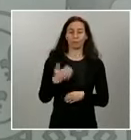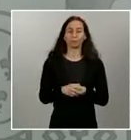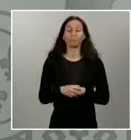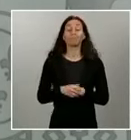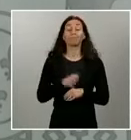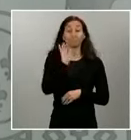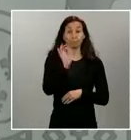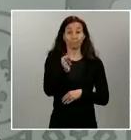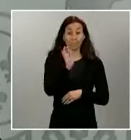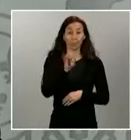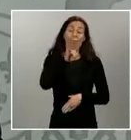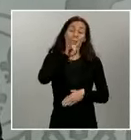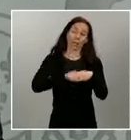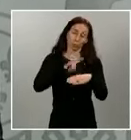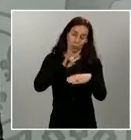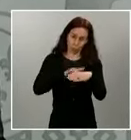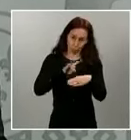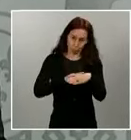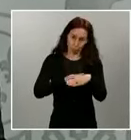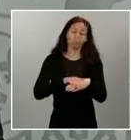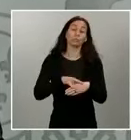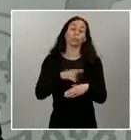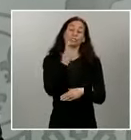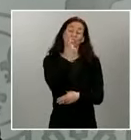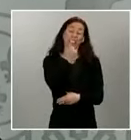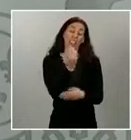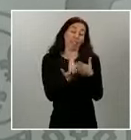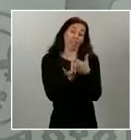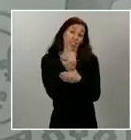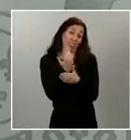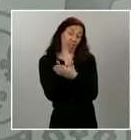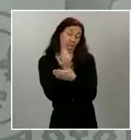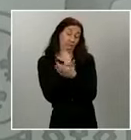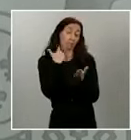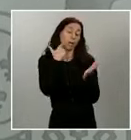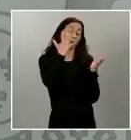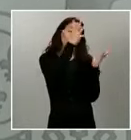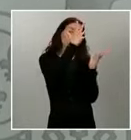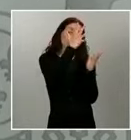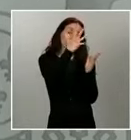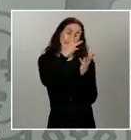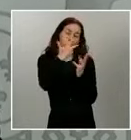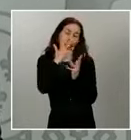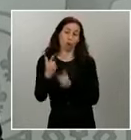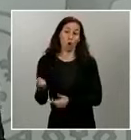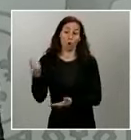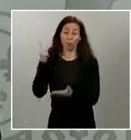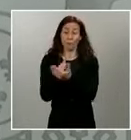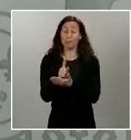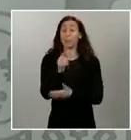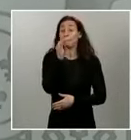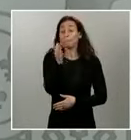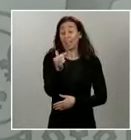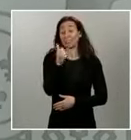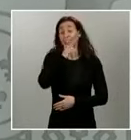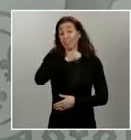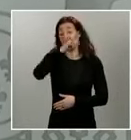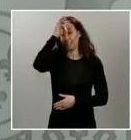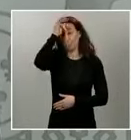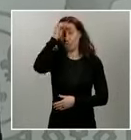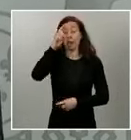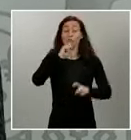lunes y que es importante que pasen unos días para consolidar los datos, sobre todo tras un fin de semana, estas cifras siguen confirmándonos